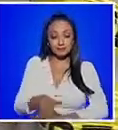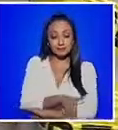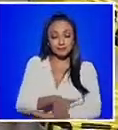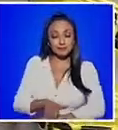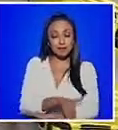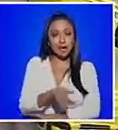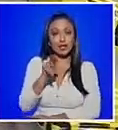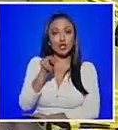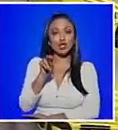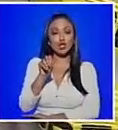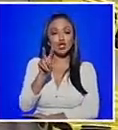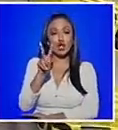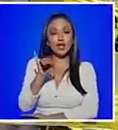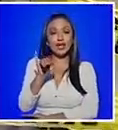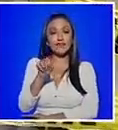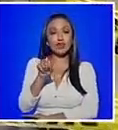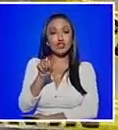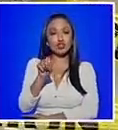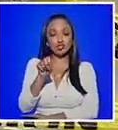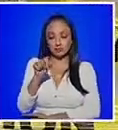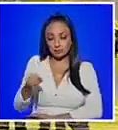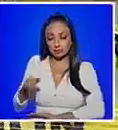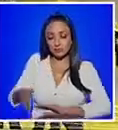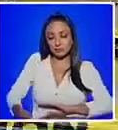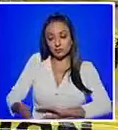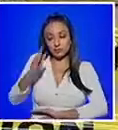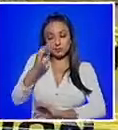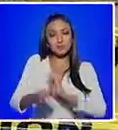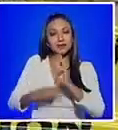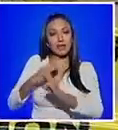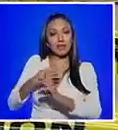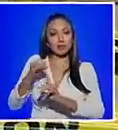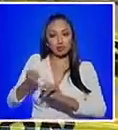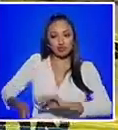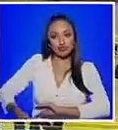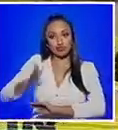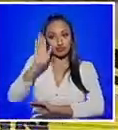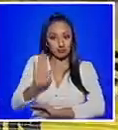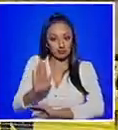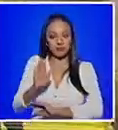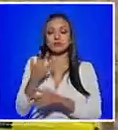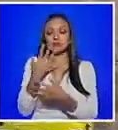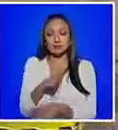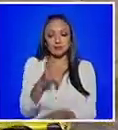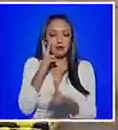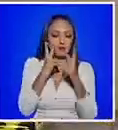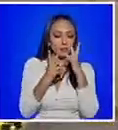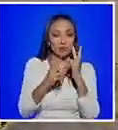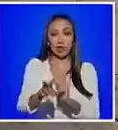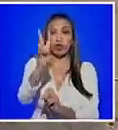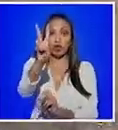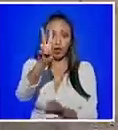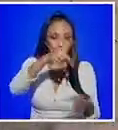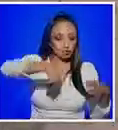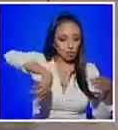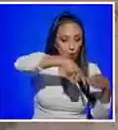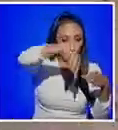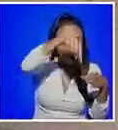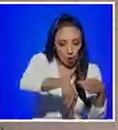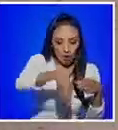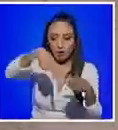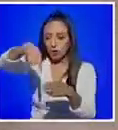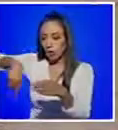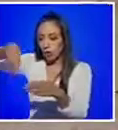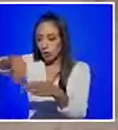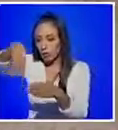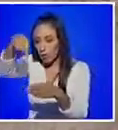y acá la Manuel Córdoba Galarza en el sector de Pomasqui. Nosotros ya hemos hecho un recorrido y hay dos huecos, como ustedes los pueden ver, de esta